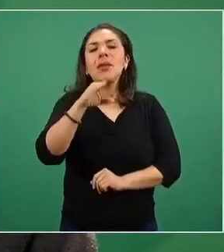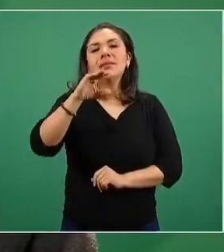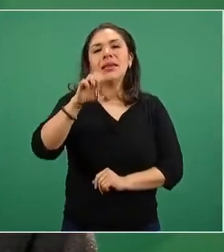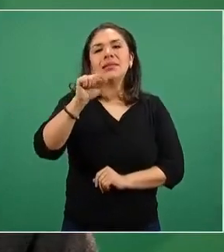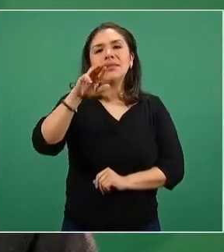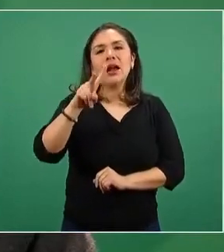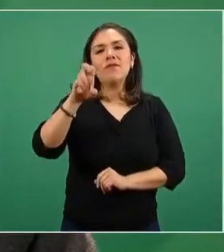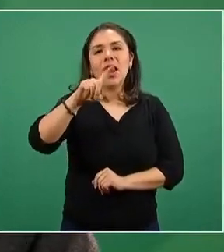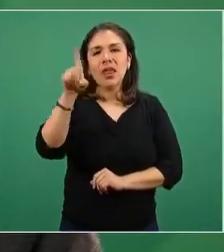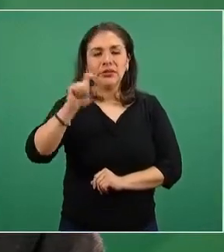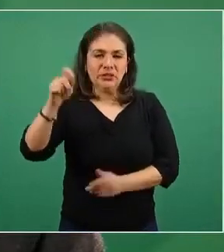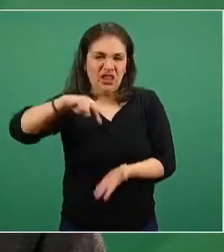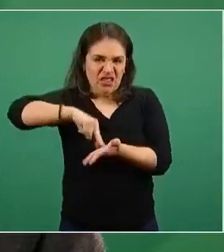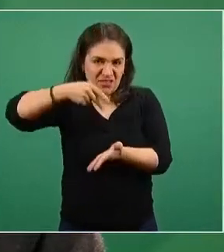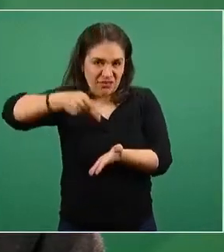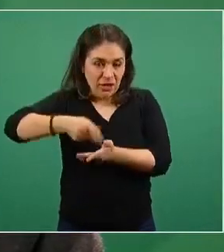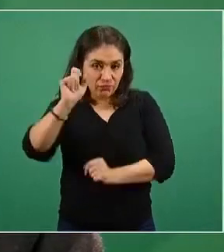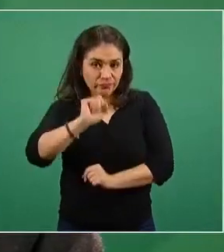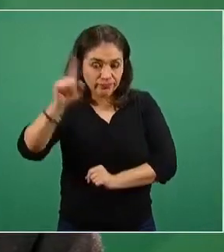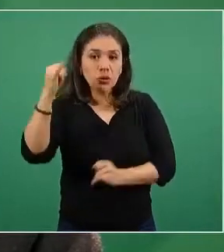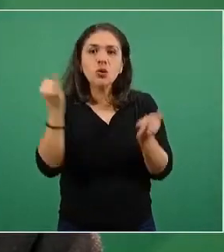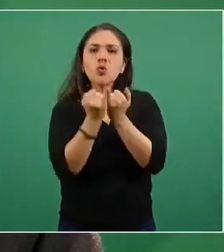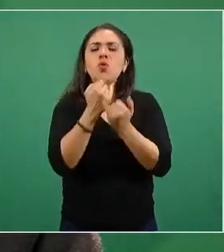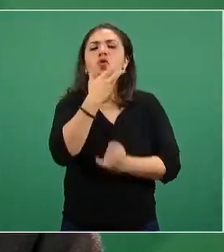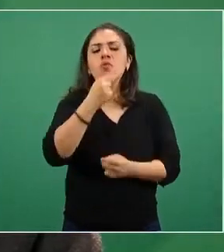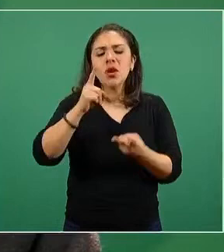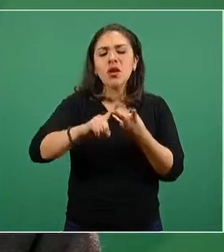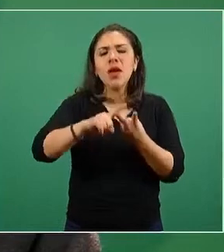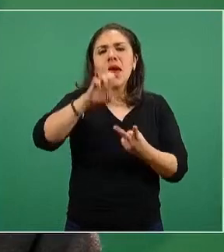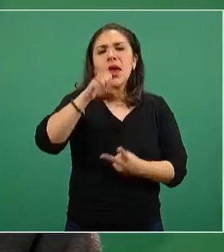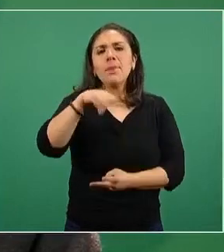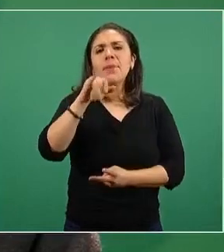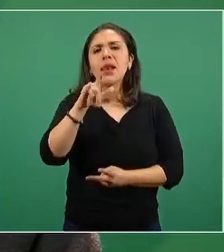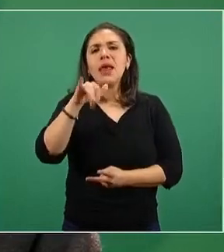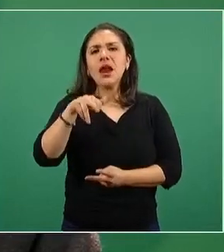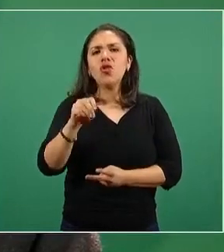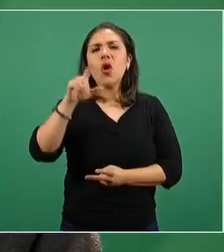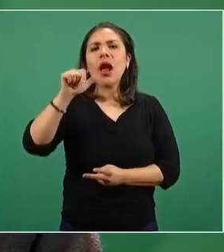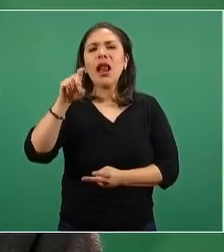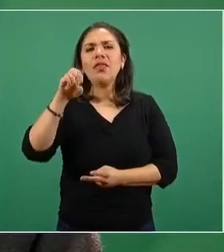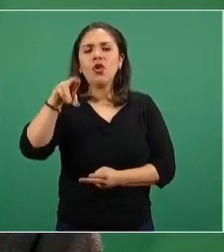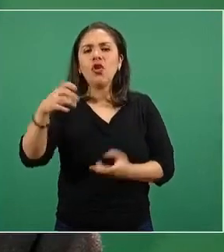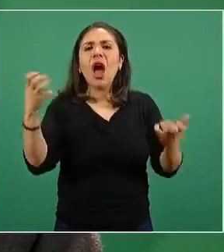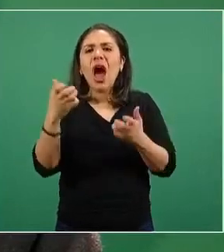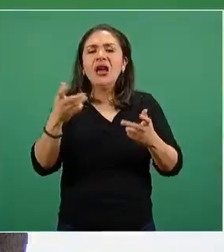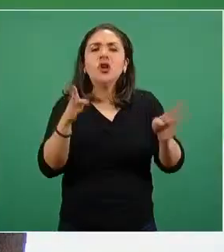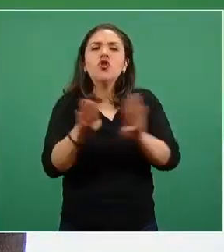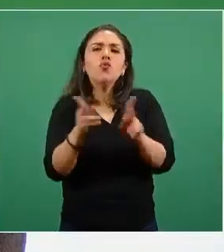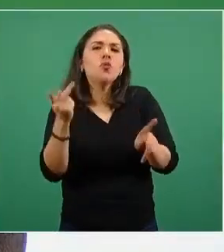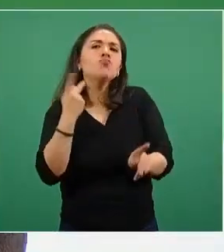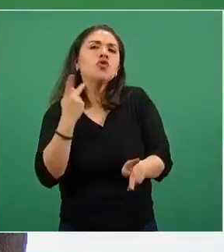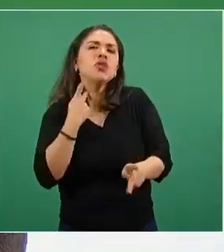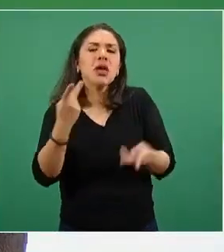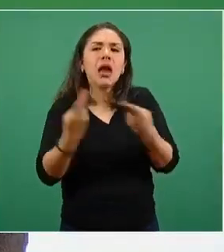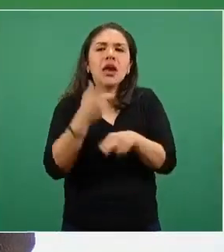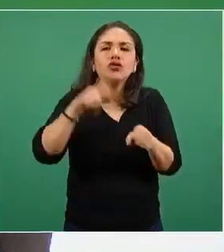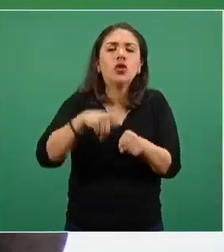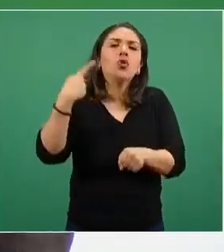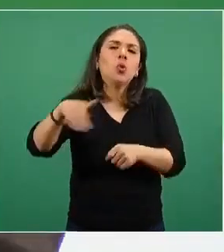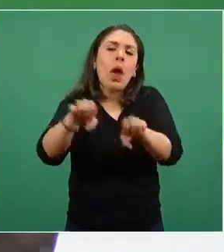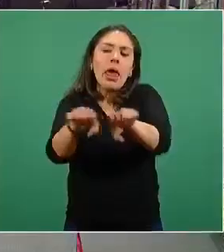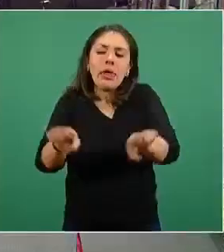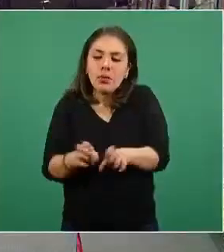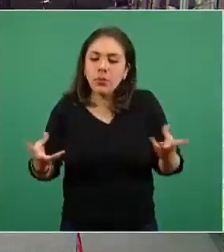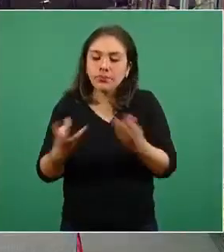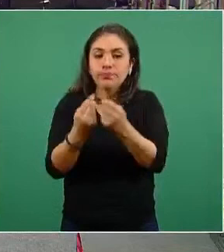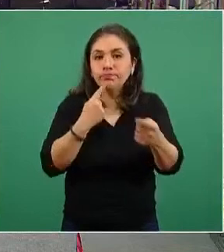Andrade, el ingeniero César Vélez, y también Emiliano Calderón, el coordinador de la Política Digital Nacional y su equipo.